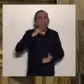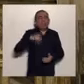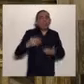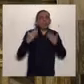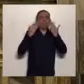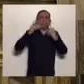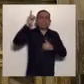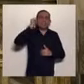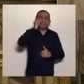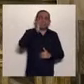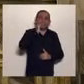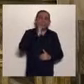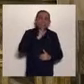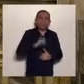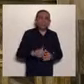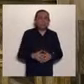a ti, Señor.